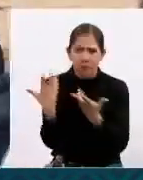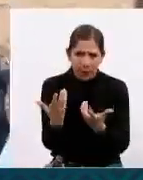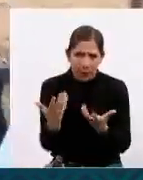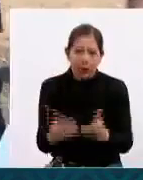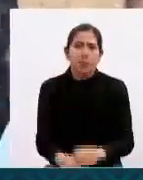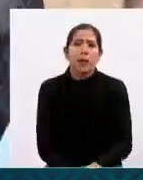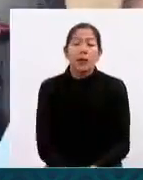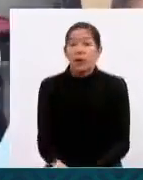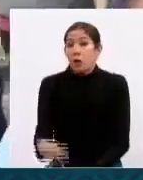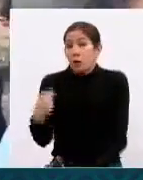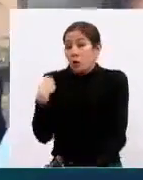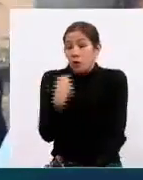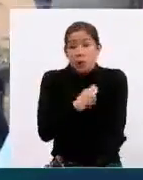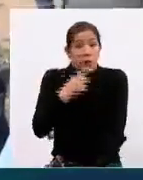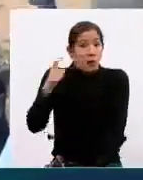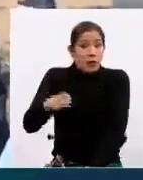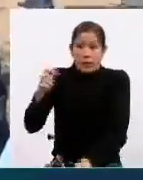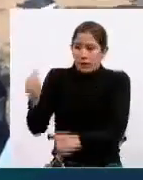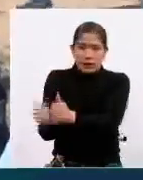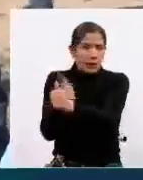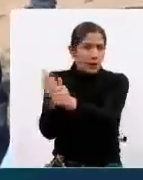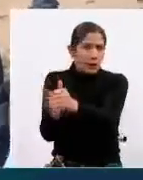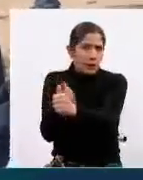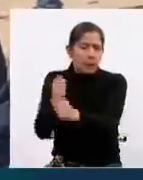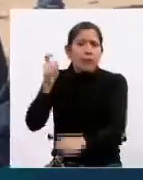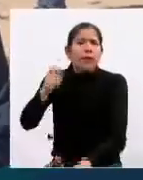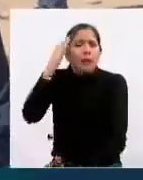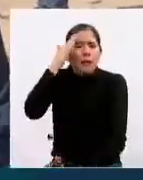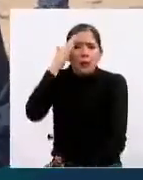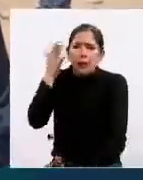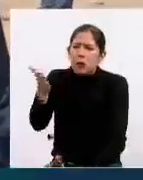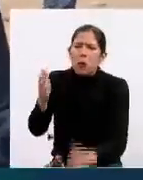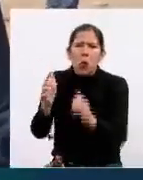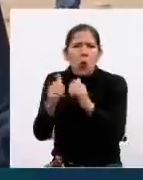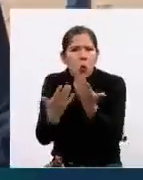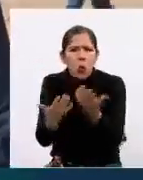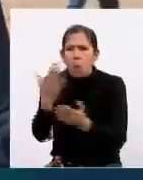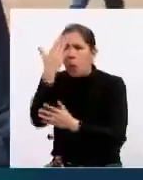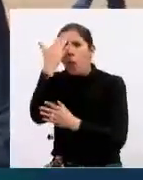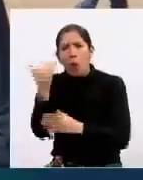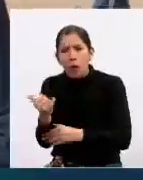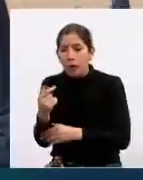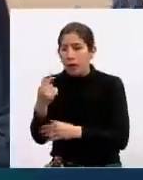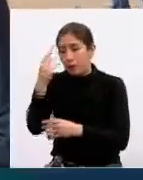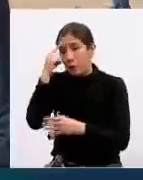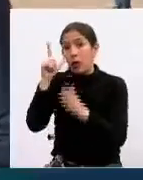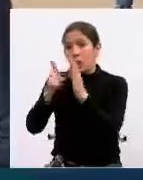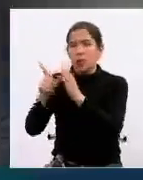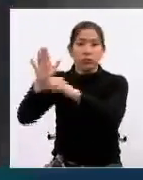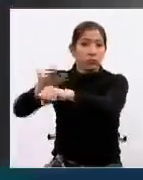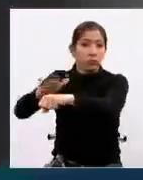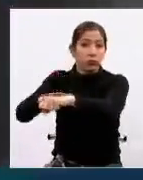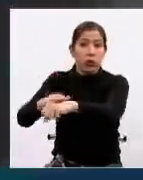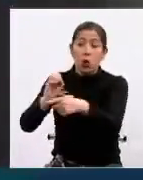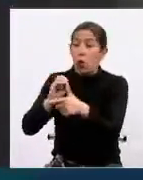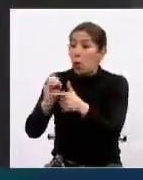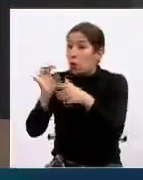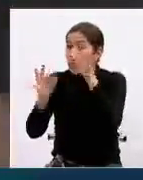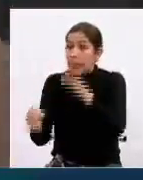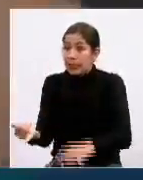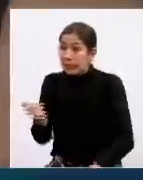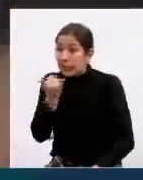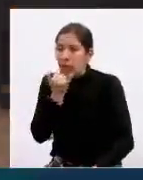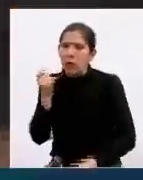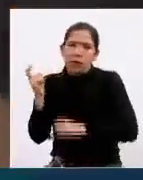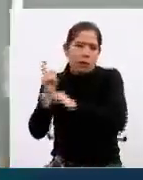hacer seguimiento, tenemos que saber de dónde proviene y demás, y para poder recomendar o para poder sancionar si corresponde, ¿no?